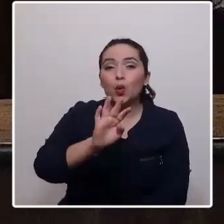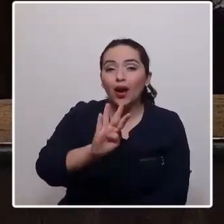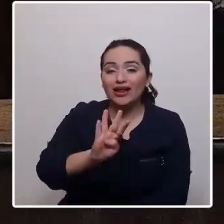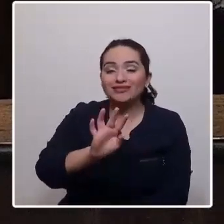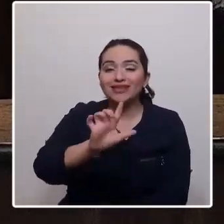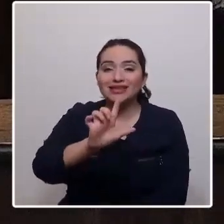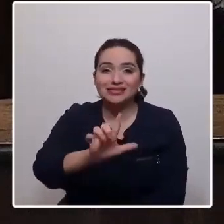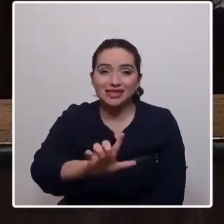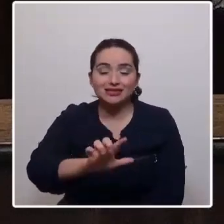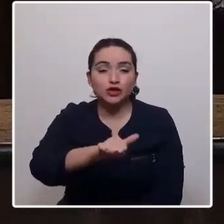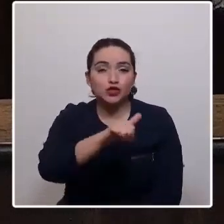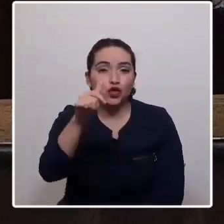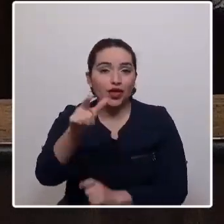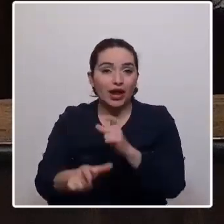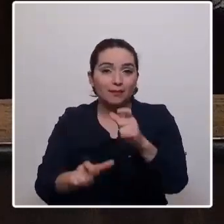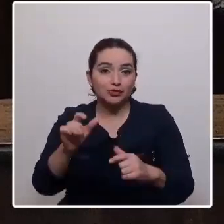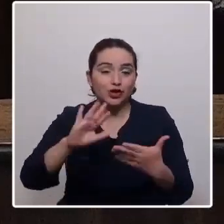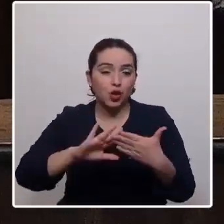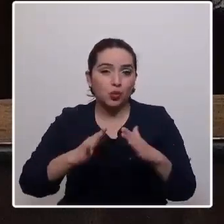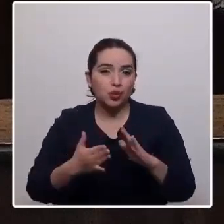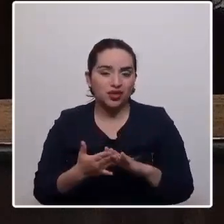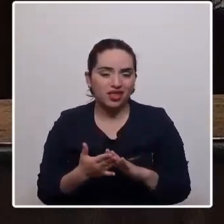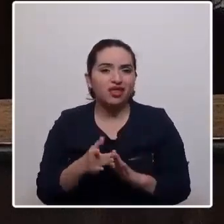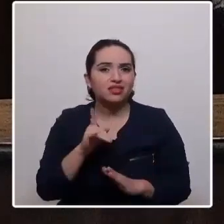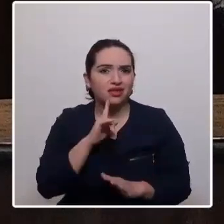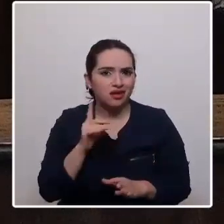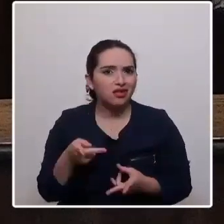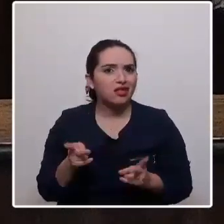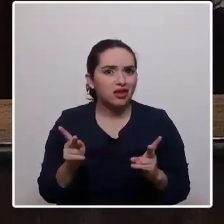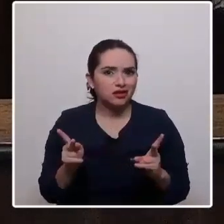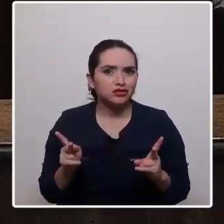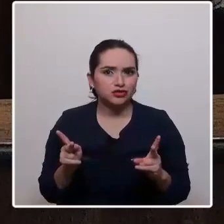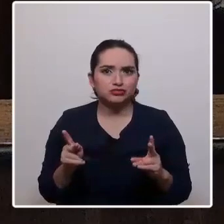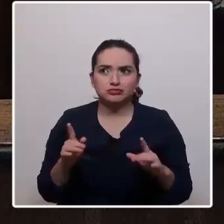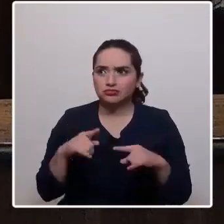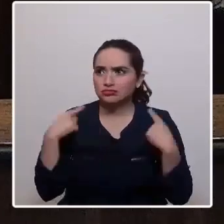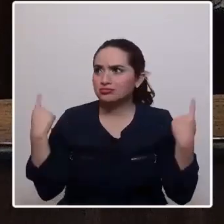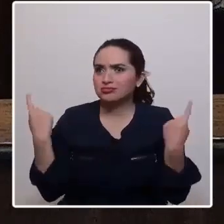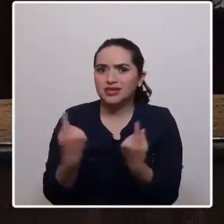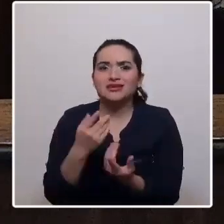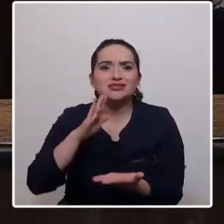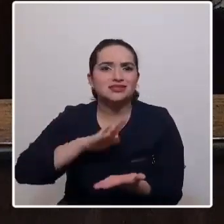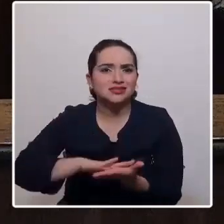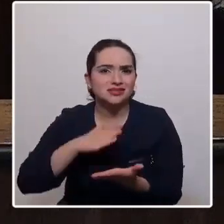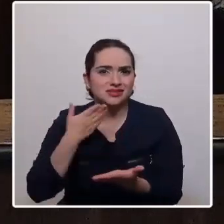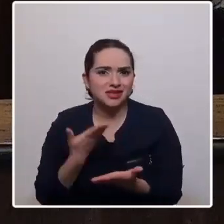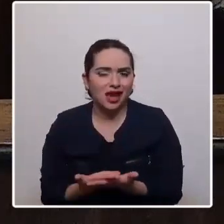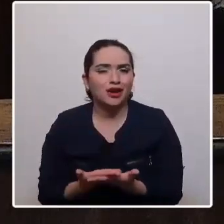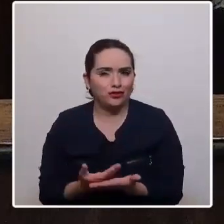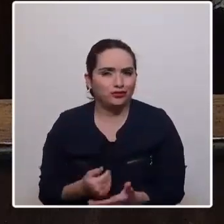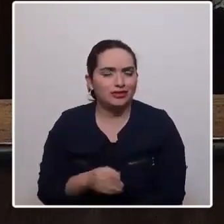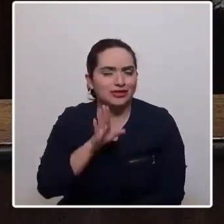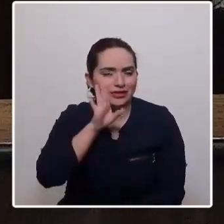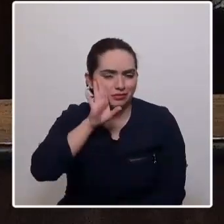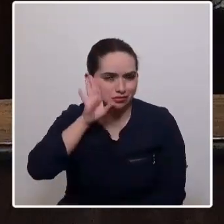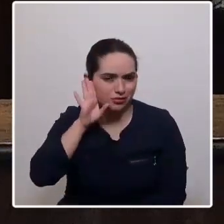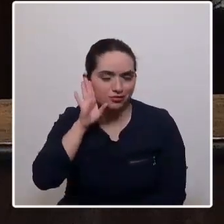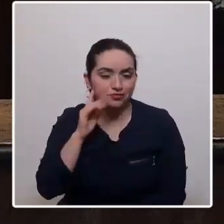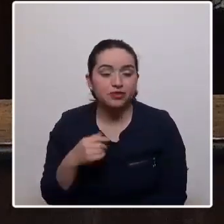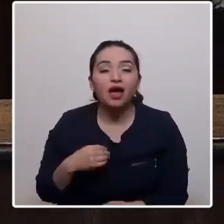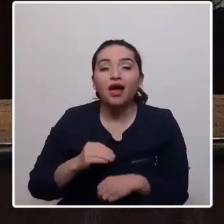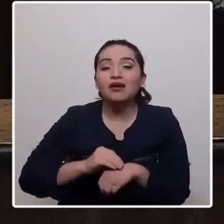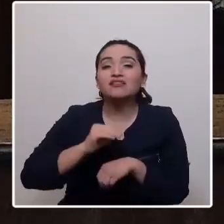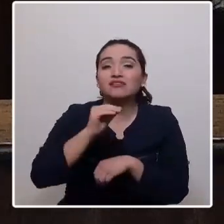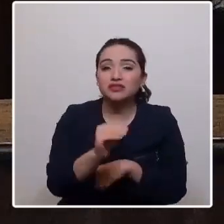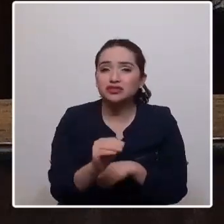establece que todas las personas y comunidades tienen el derecho a vivir en un medio ambiente sano y ecológicamente equilibrado. Quiero hacer un llamado a entender el volumen de